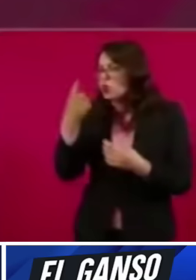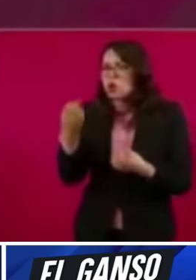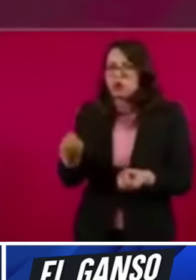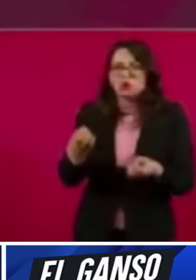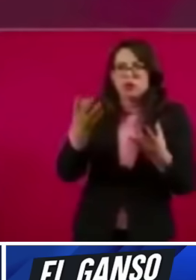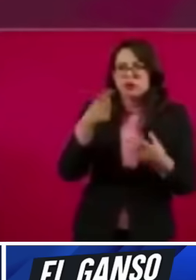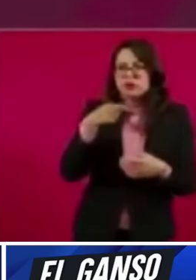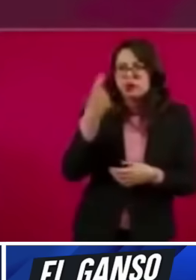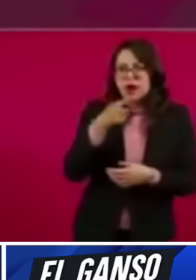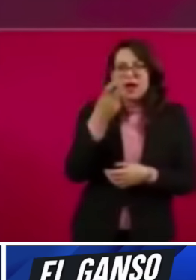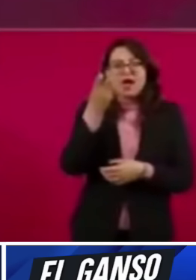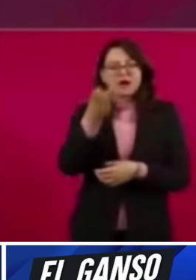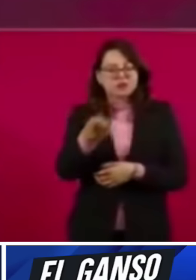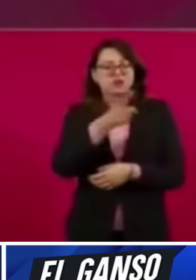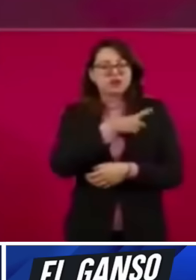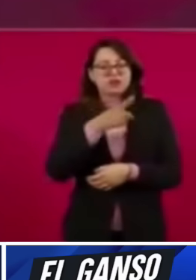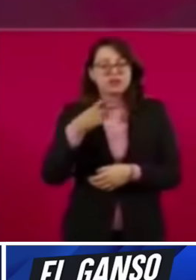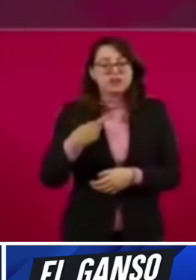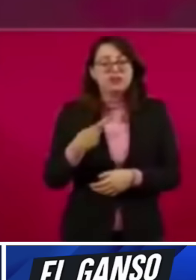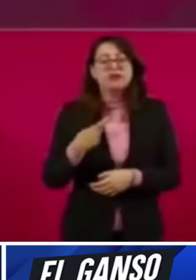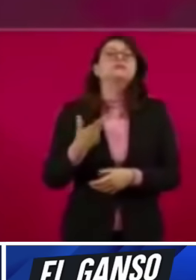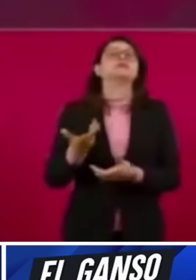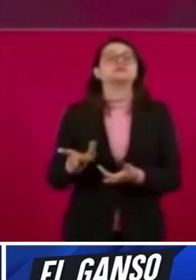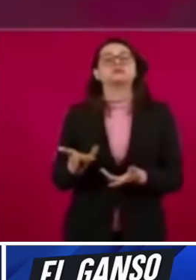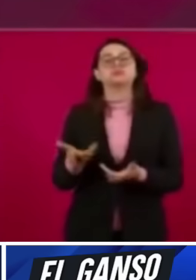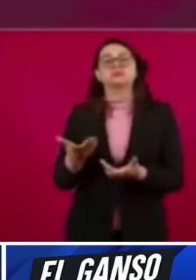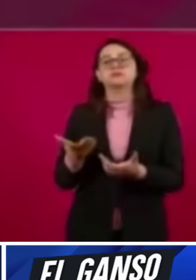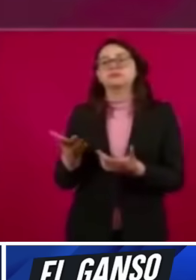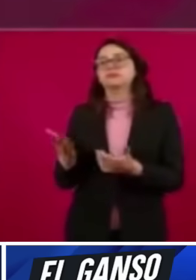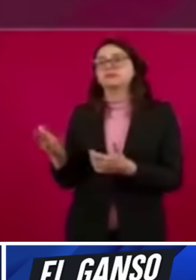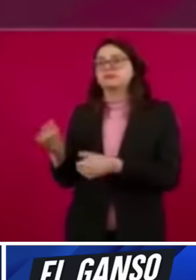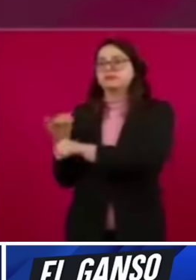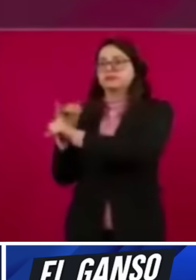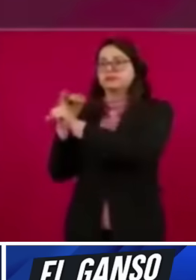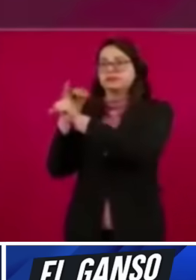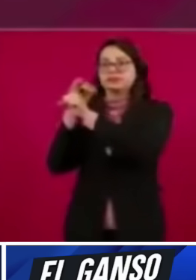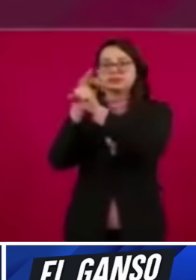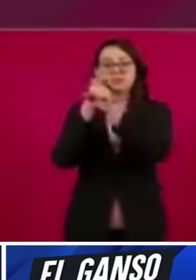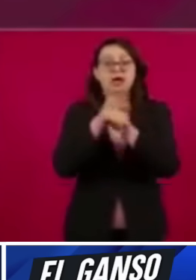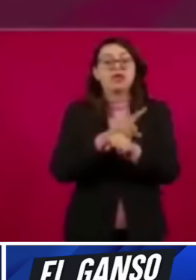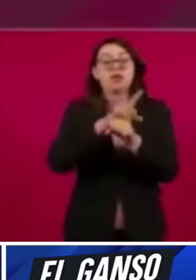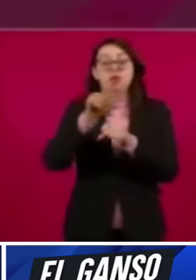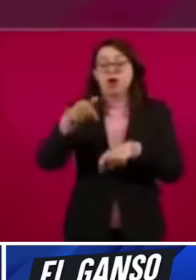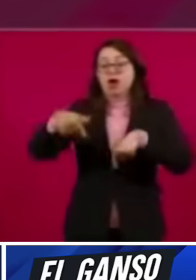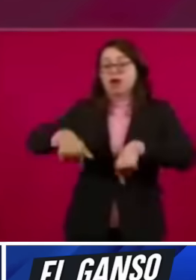y que se escuche más, que se den razones?